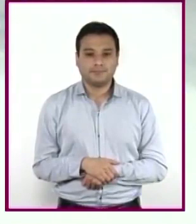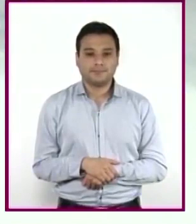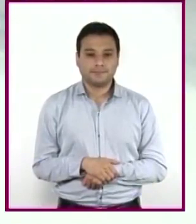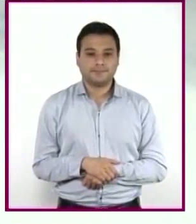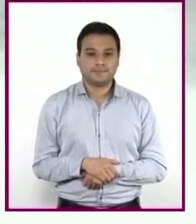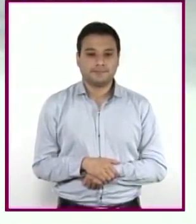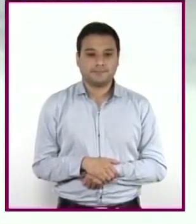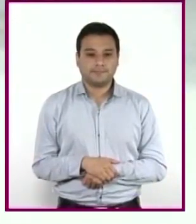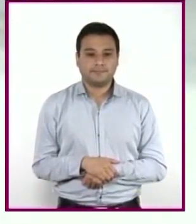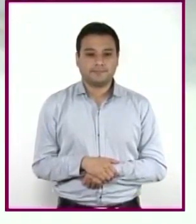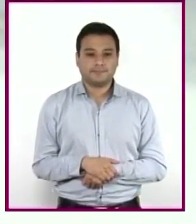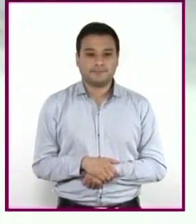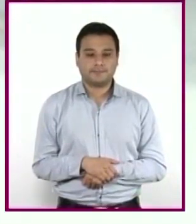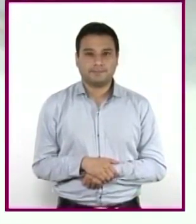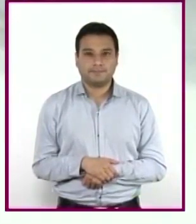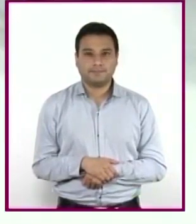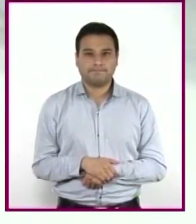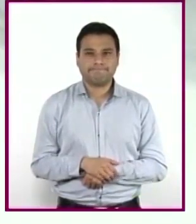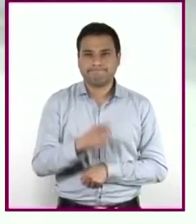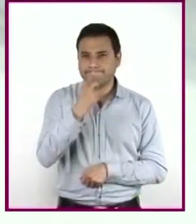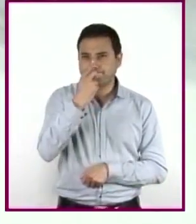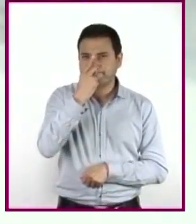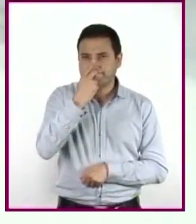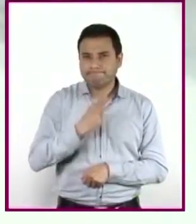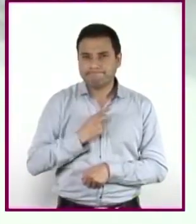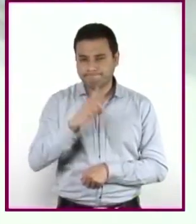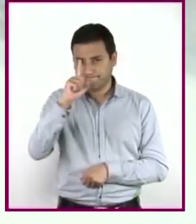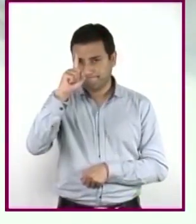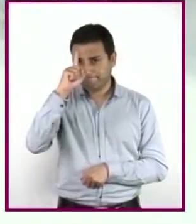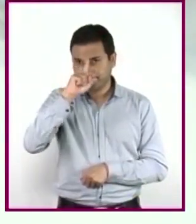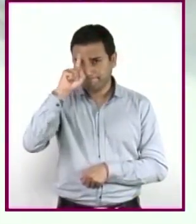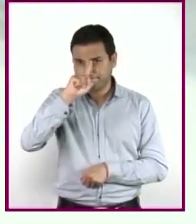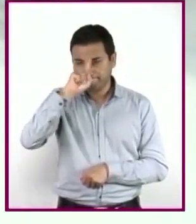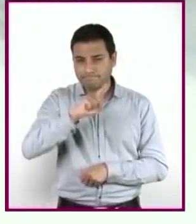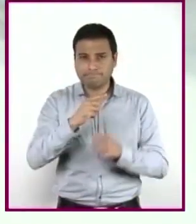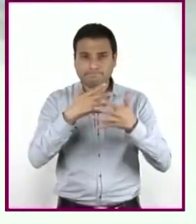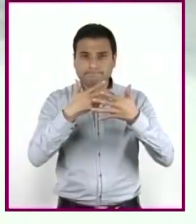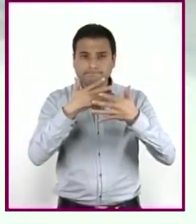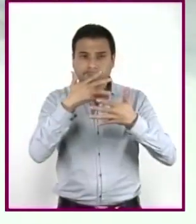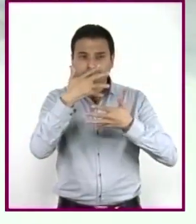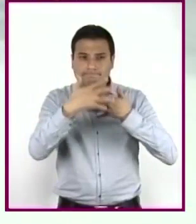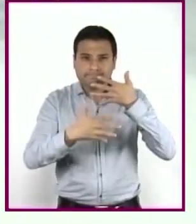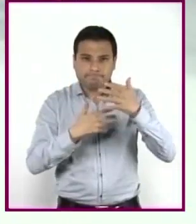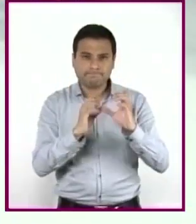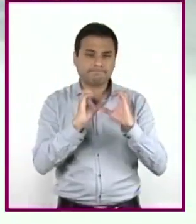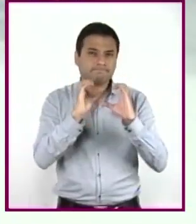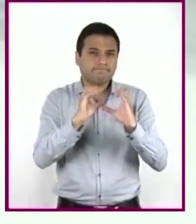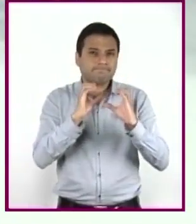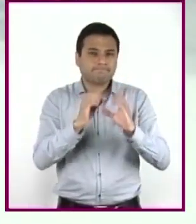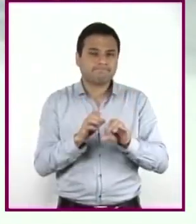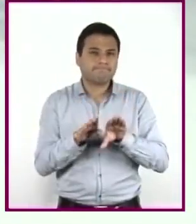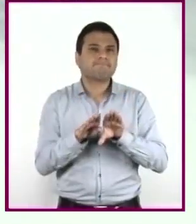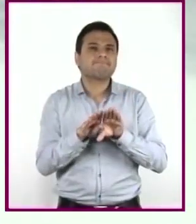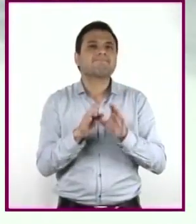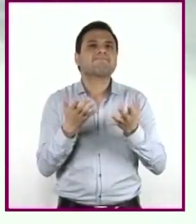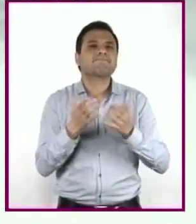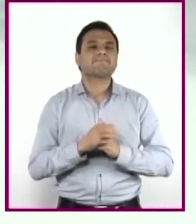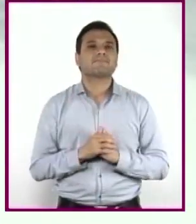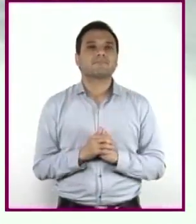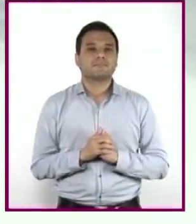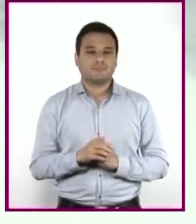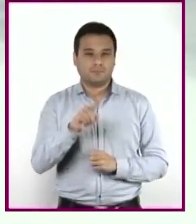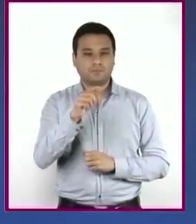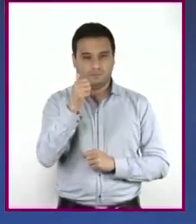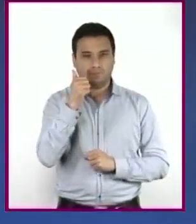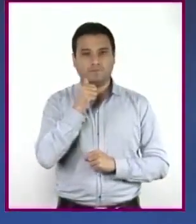darían para llevar a cabo en caso de que no podamos evitar el contenido violento? Pues estar siempre